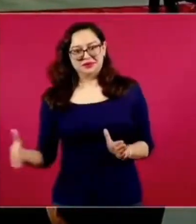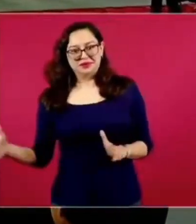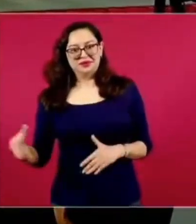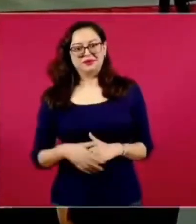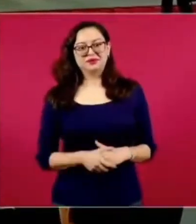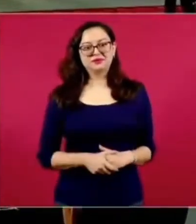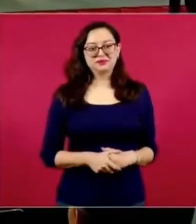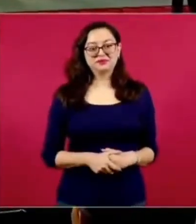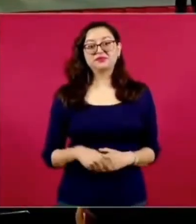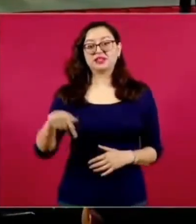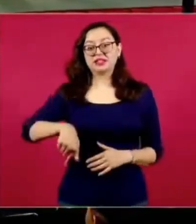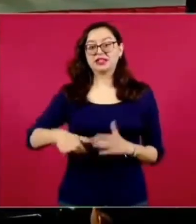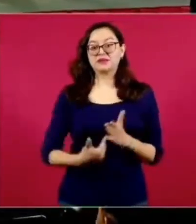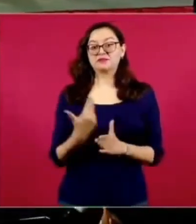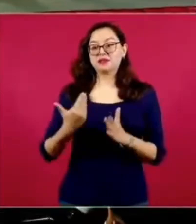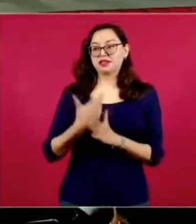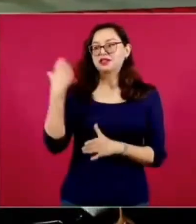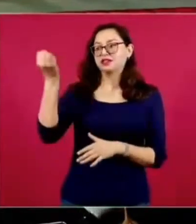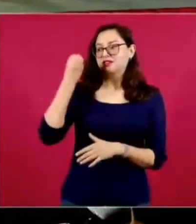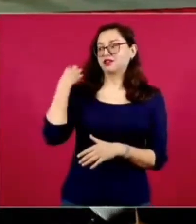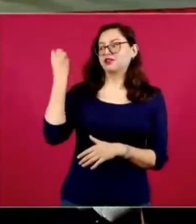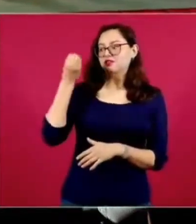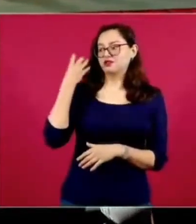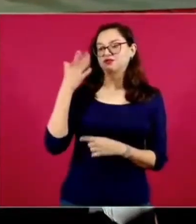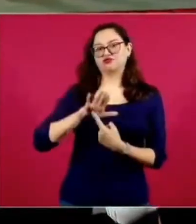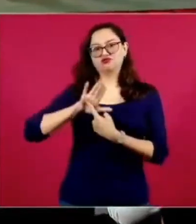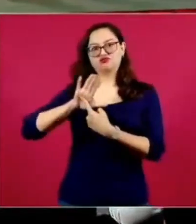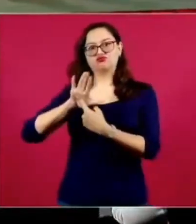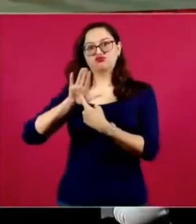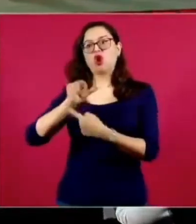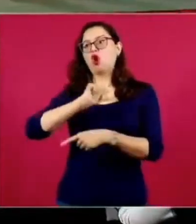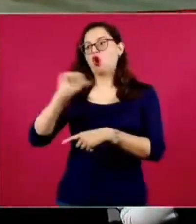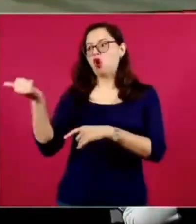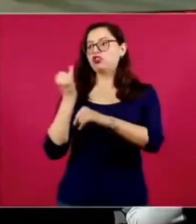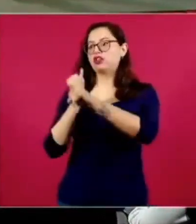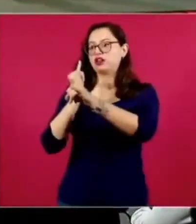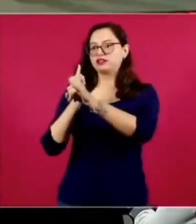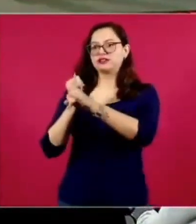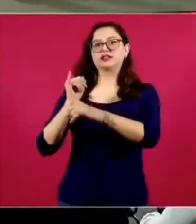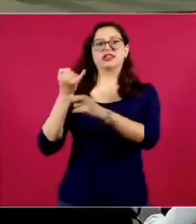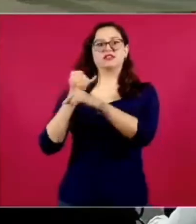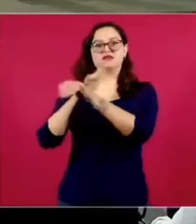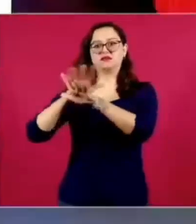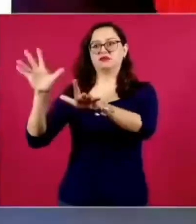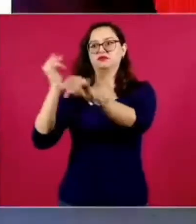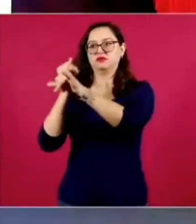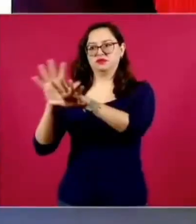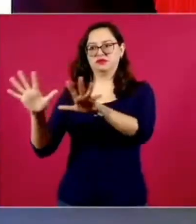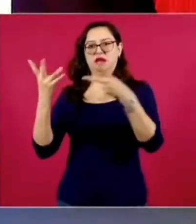Es por la mañanera y por otros medios y por las redes